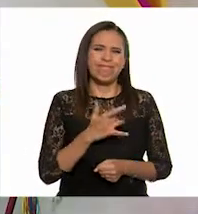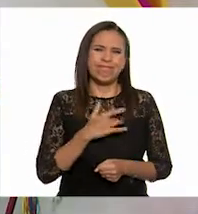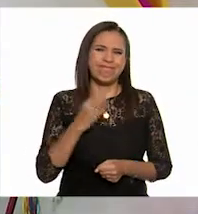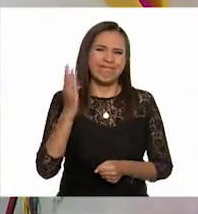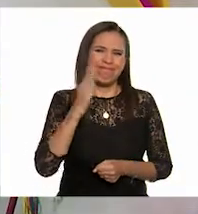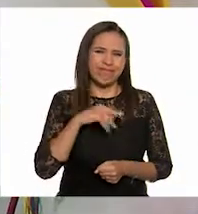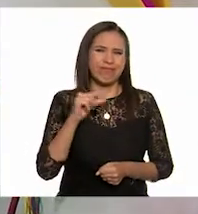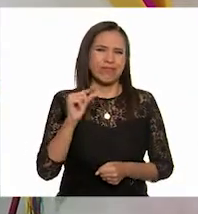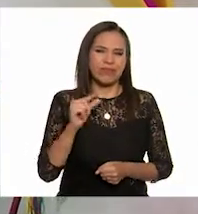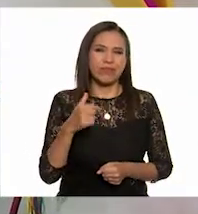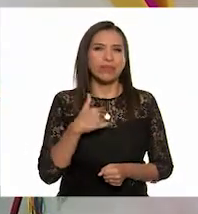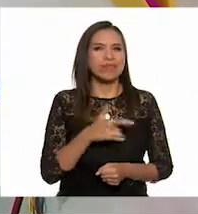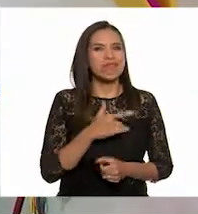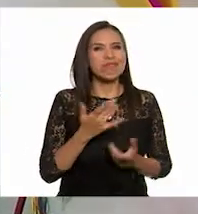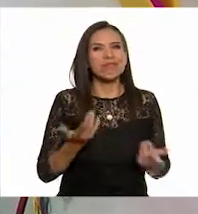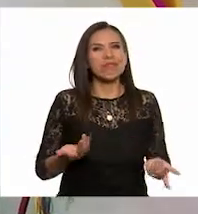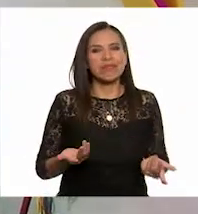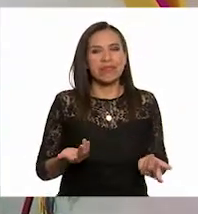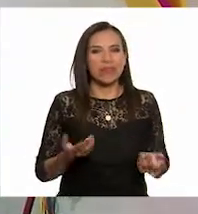mal. Estoy